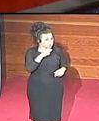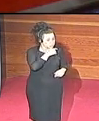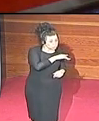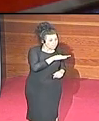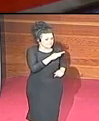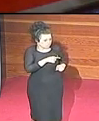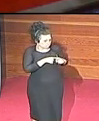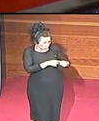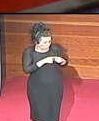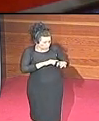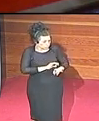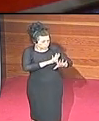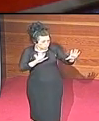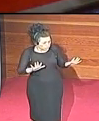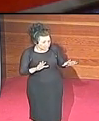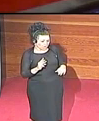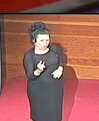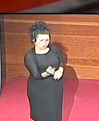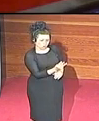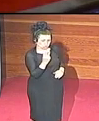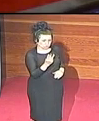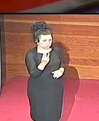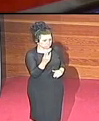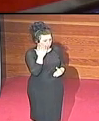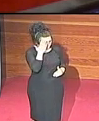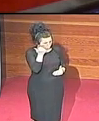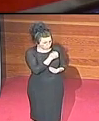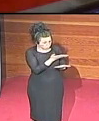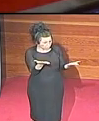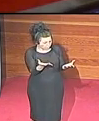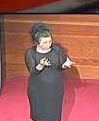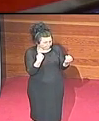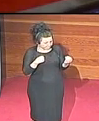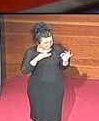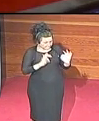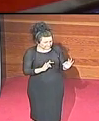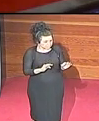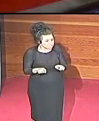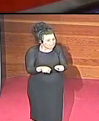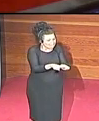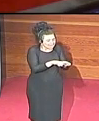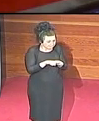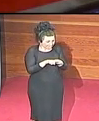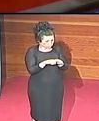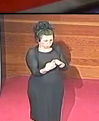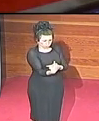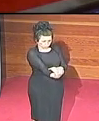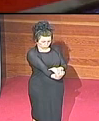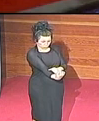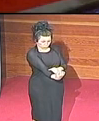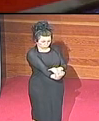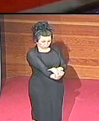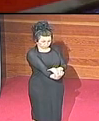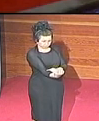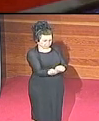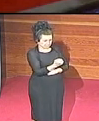supuesto, son un mismo pueblo, son unos hermanos en el cual uno es mayor